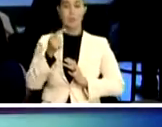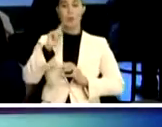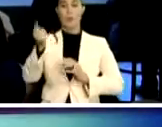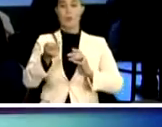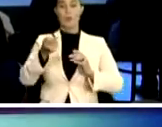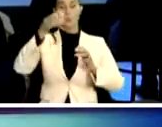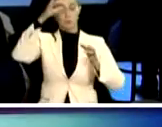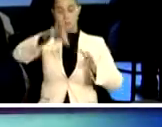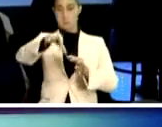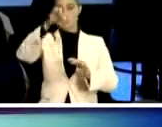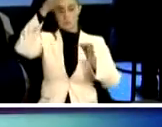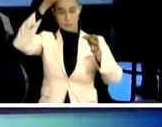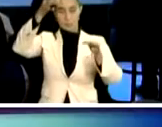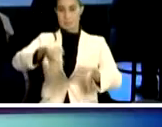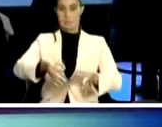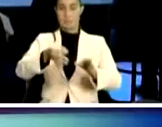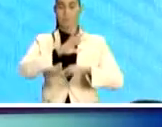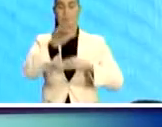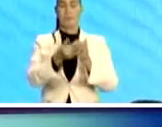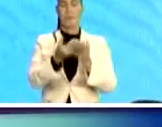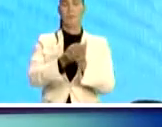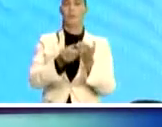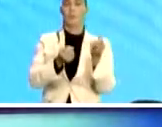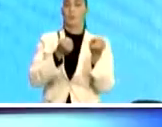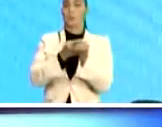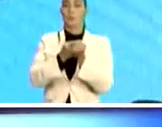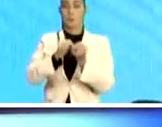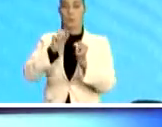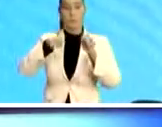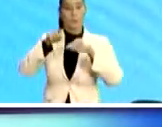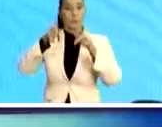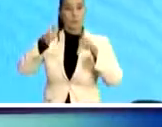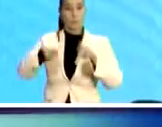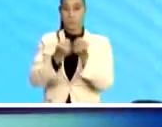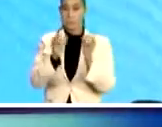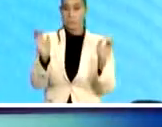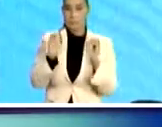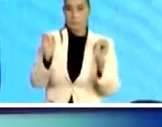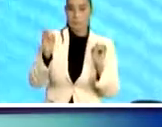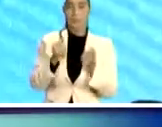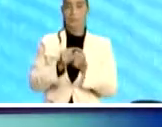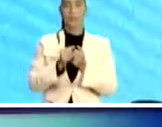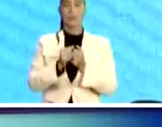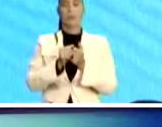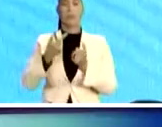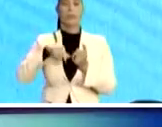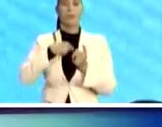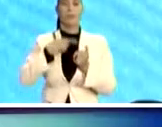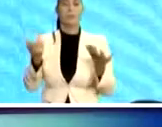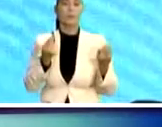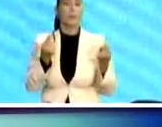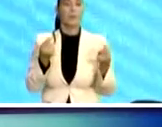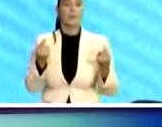Bueno sobre ese tema no tengo comentario y pasa la otra pregunta pero de entrada decir que está condicionado a que no se pueden tratar los temas